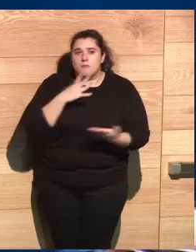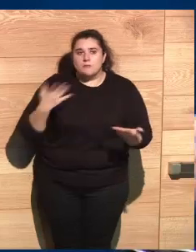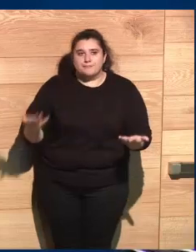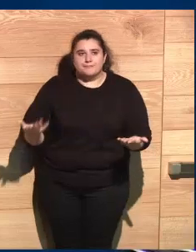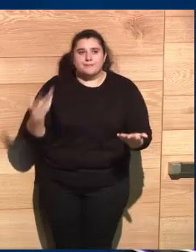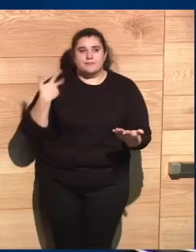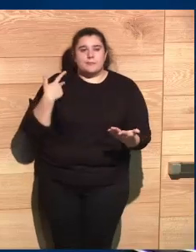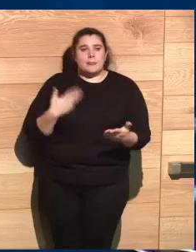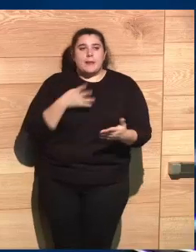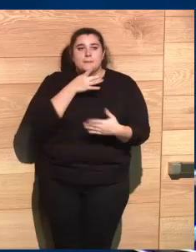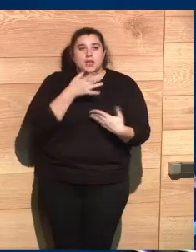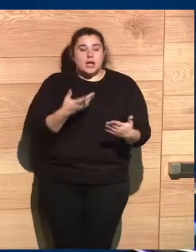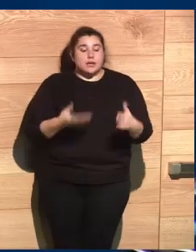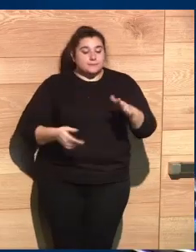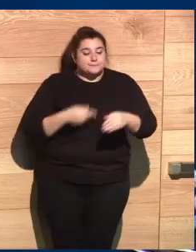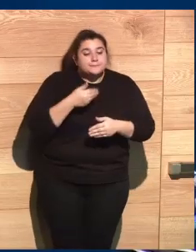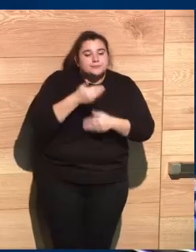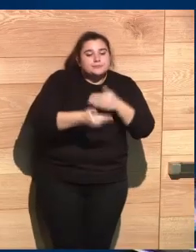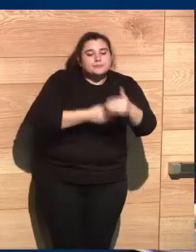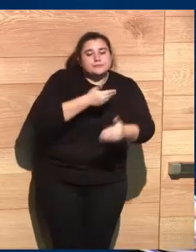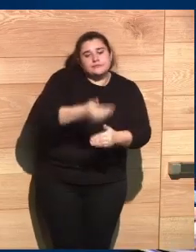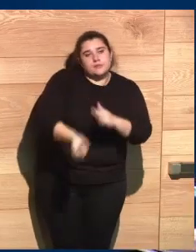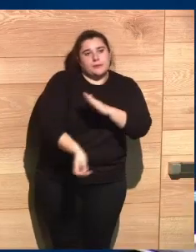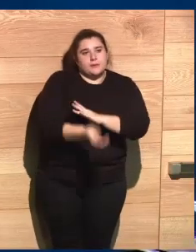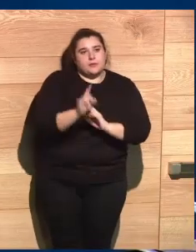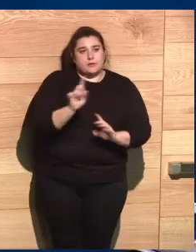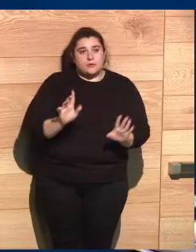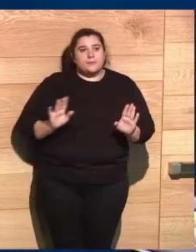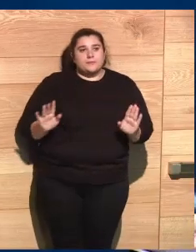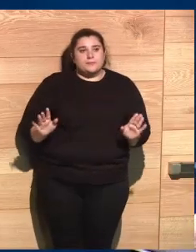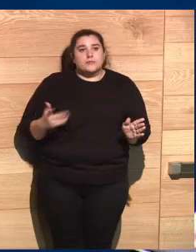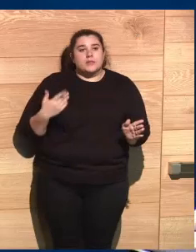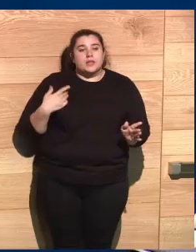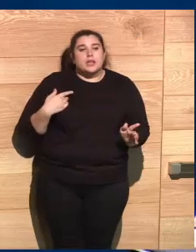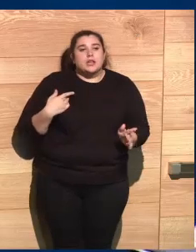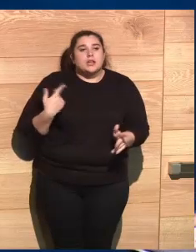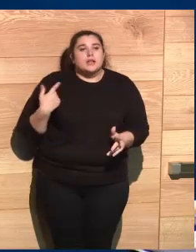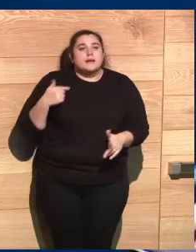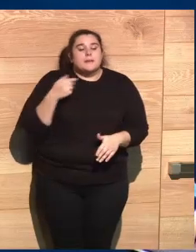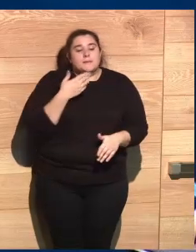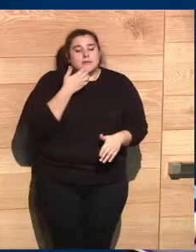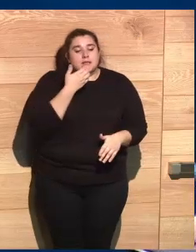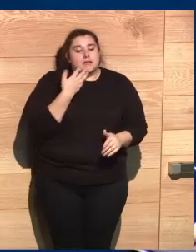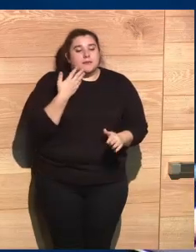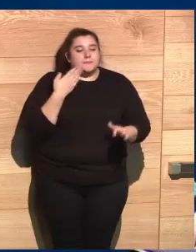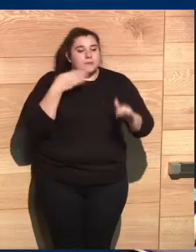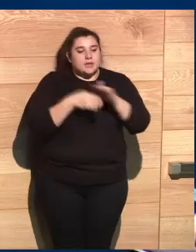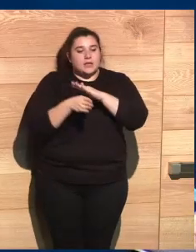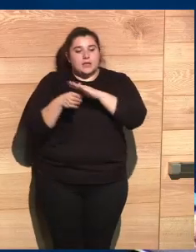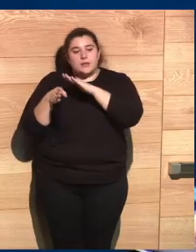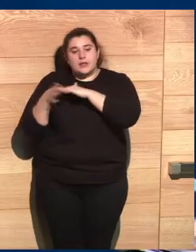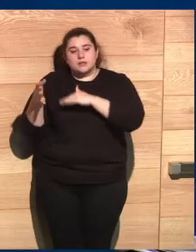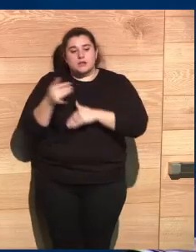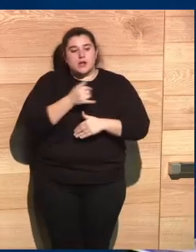que está legalmente permitida. Entonces, aun en el caso de que tuvieran acceso para poder hacer ese tipo